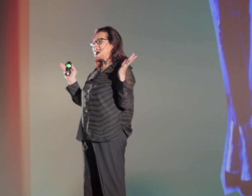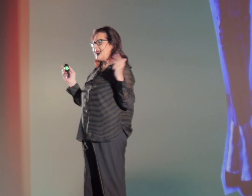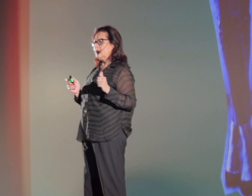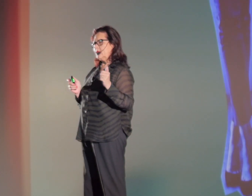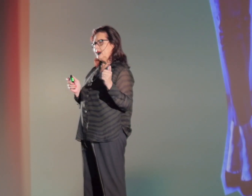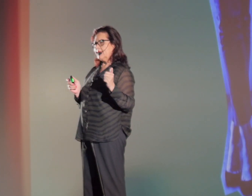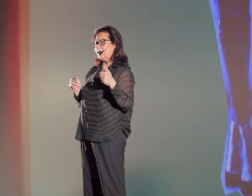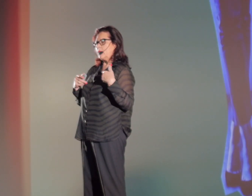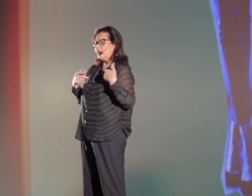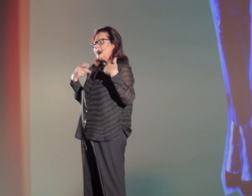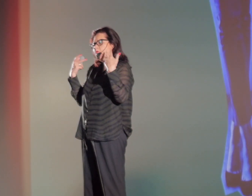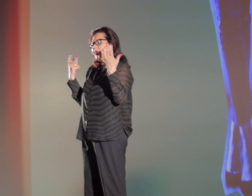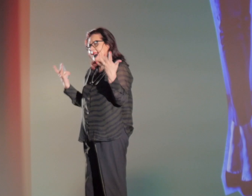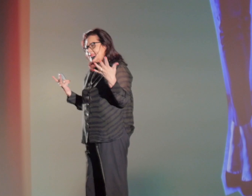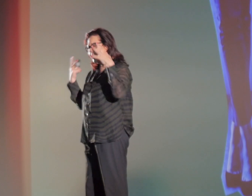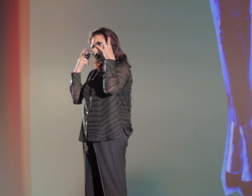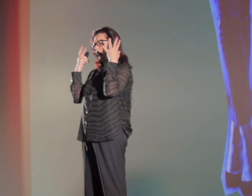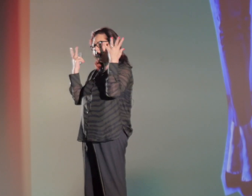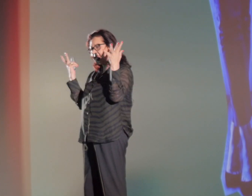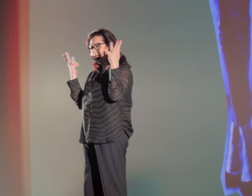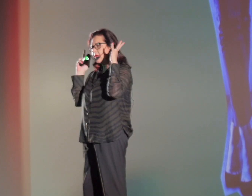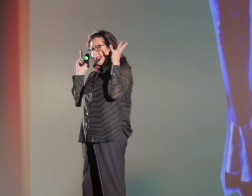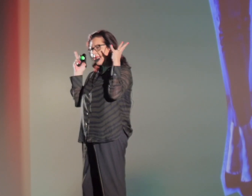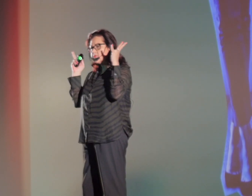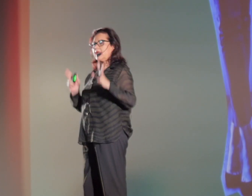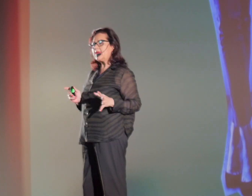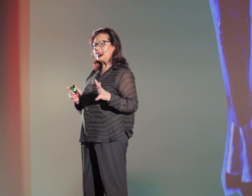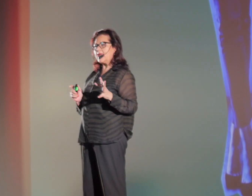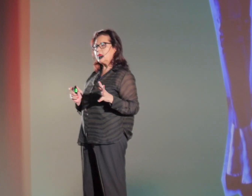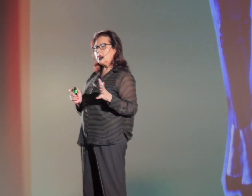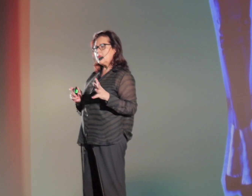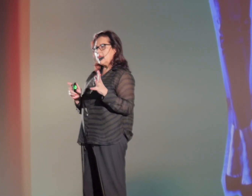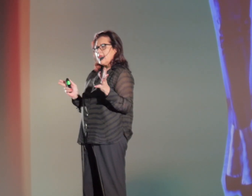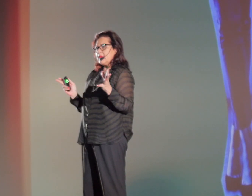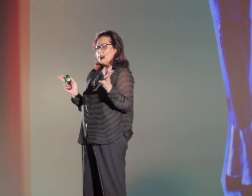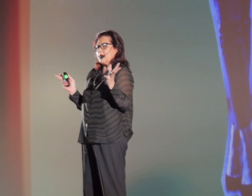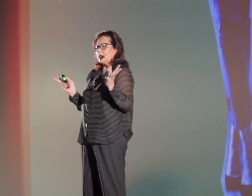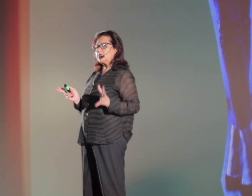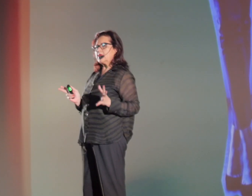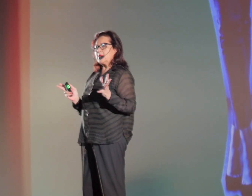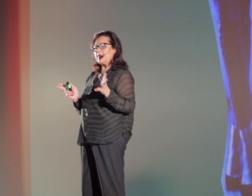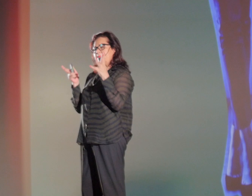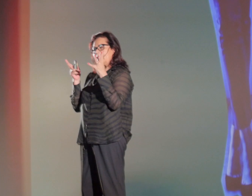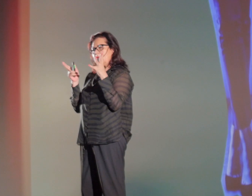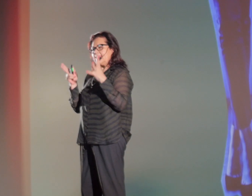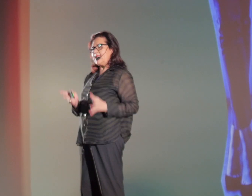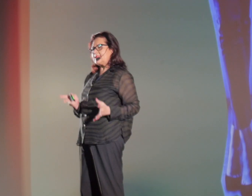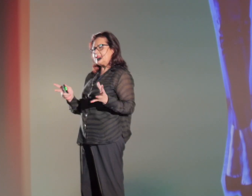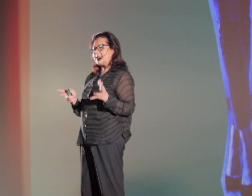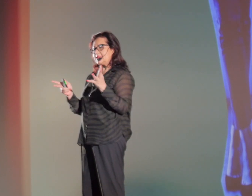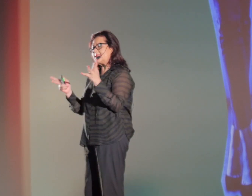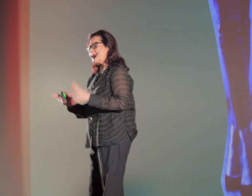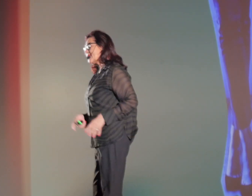avanzando como forma yo fui creciendo y procesando que era aquello que había pasado y cuando ya era una bebé me di cuenta